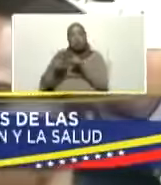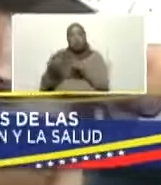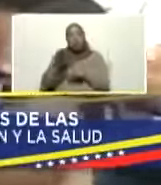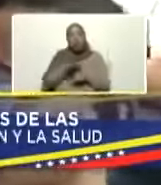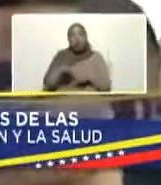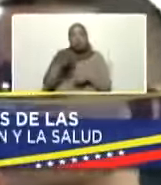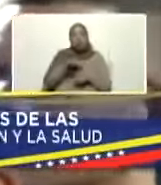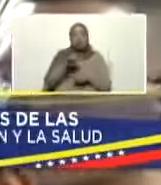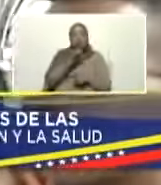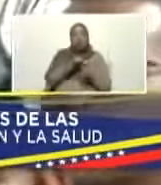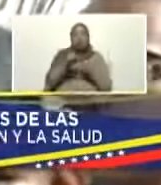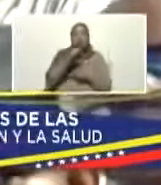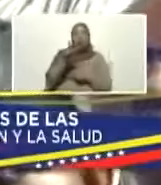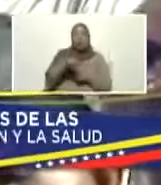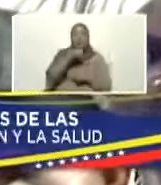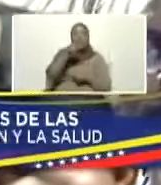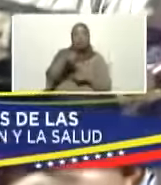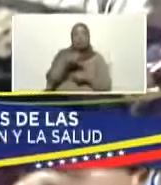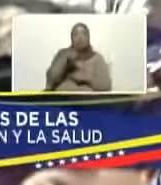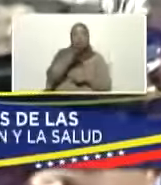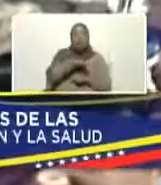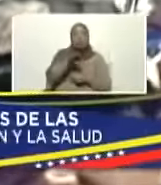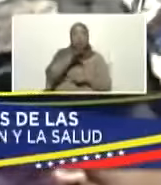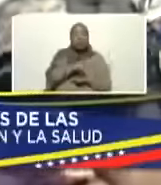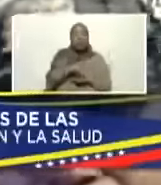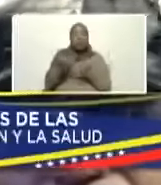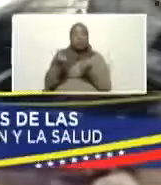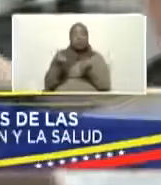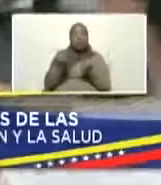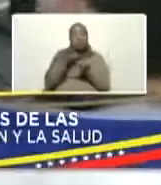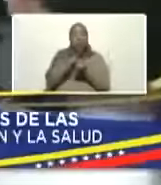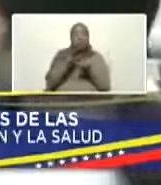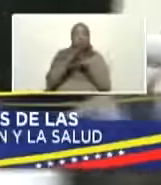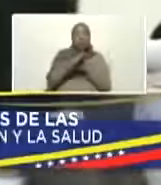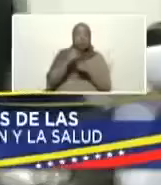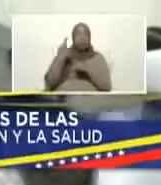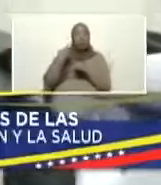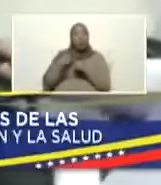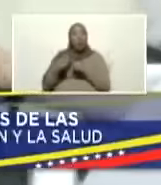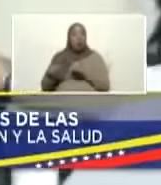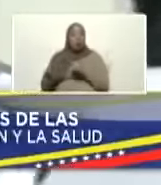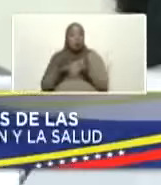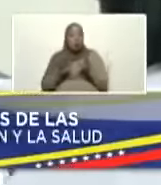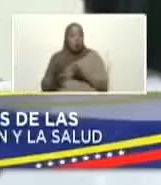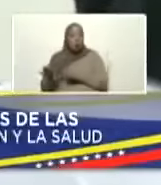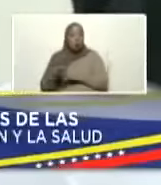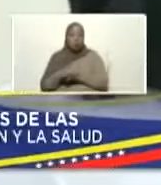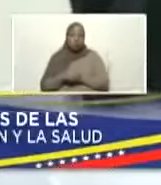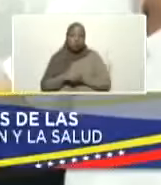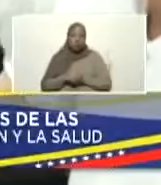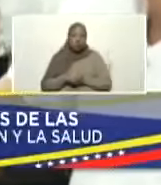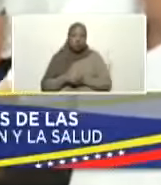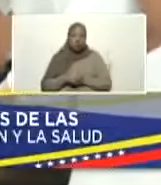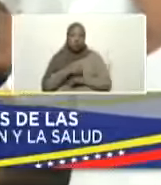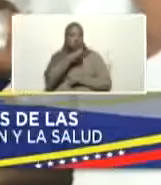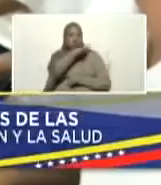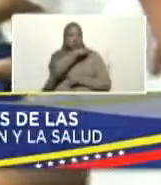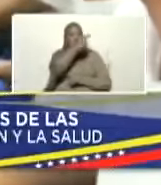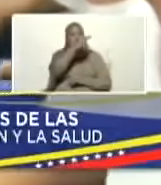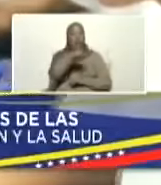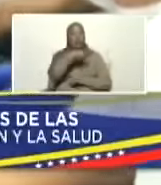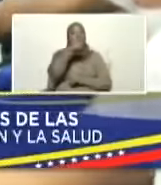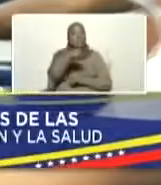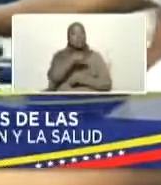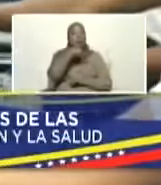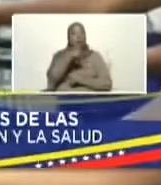o ámbitos como político, social, económico, cultural y otros, cargos ya sea políticos